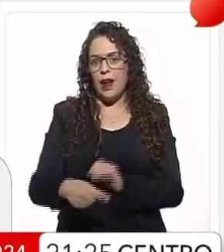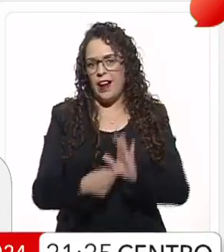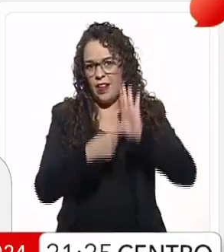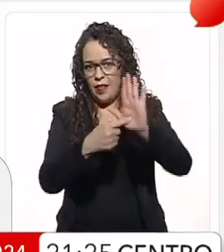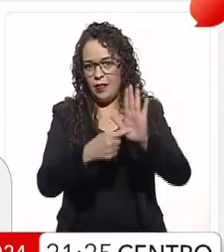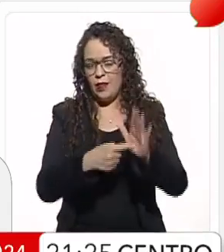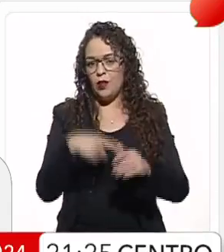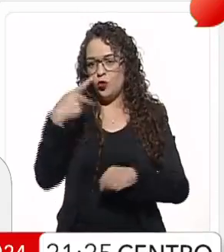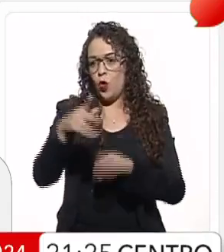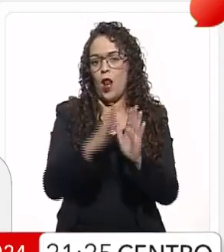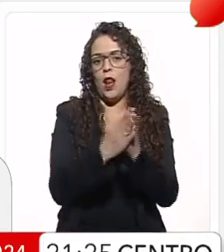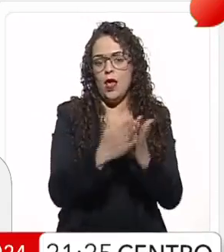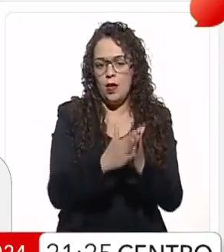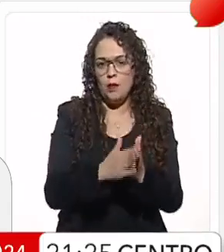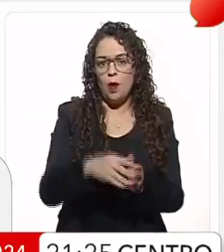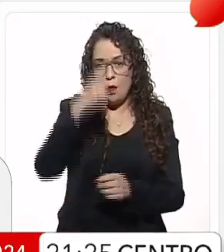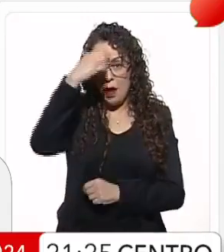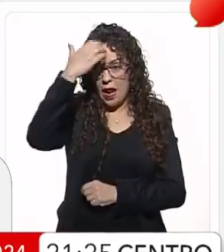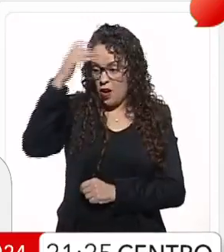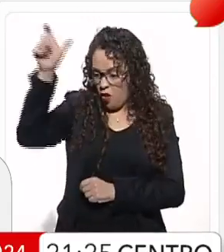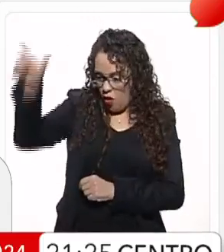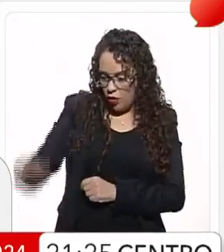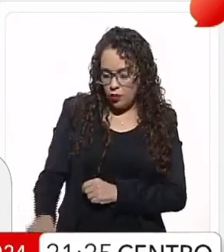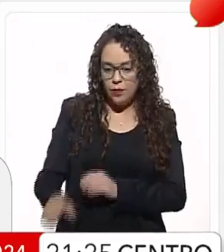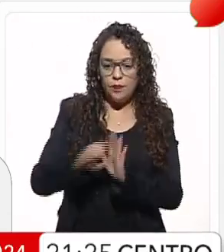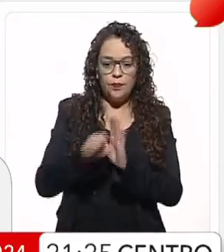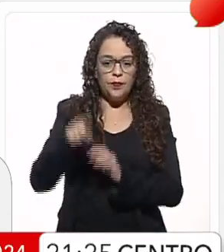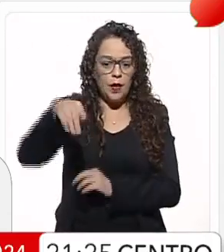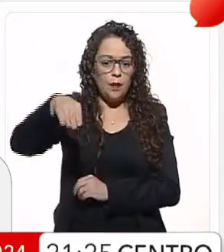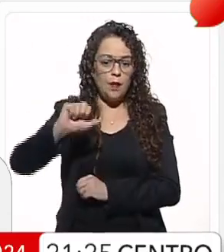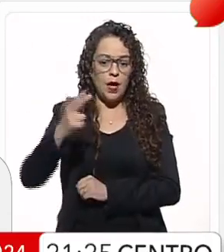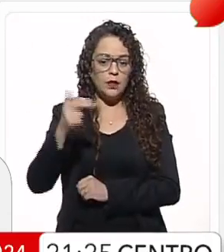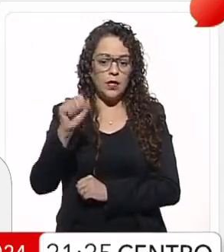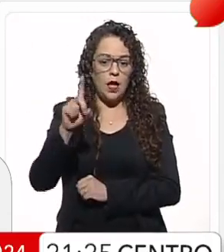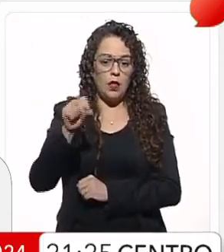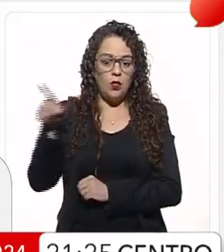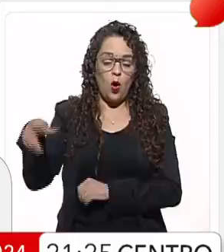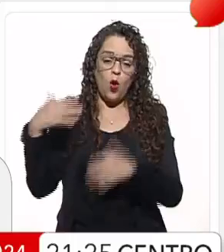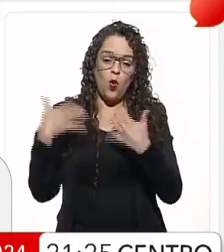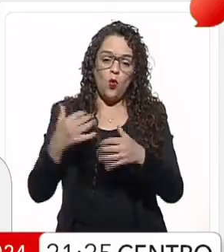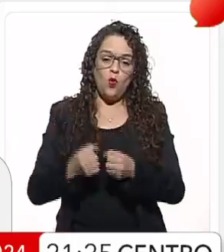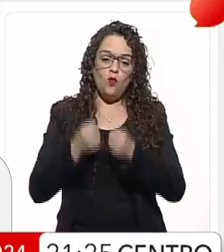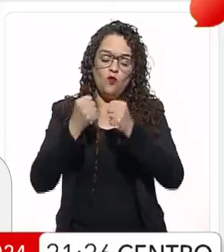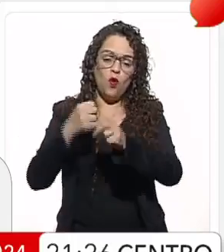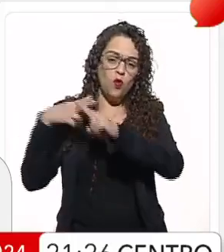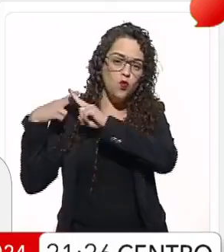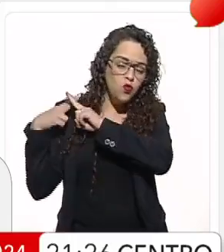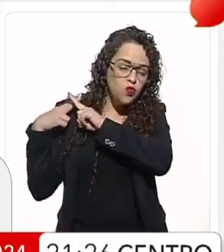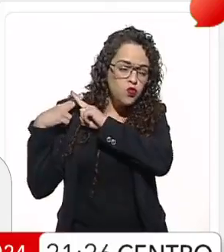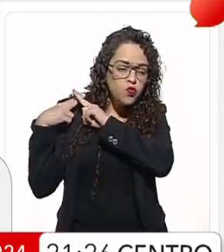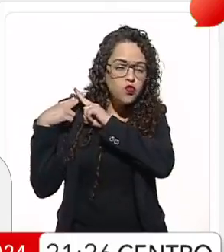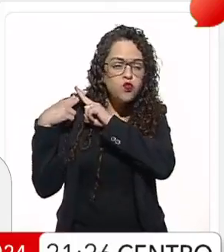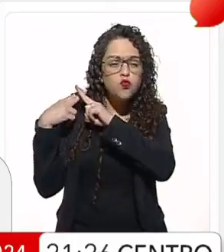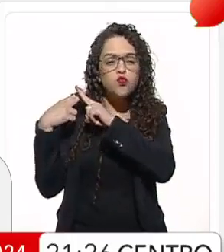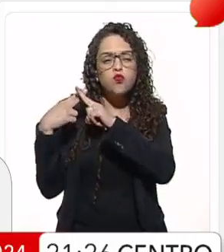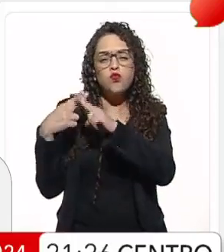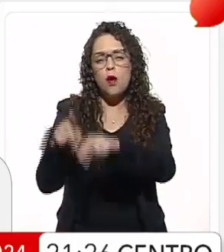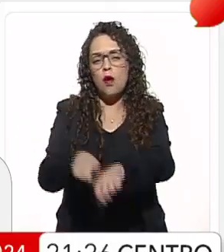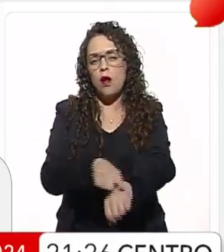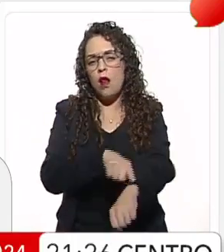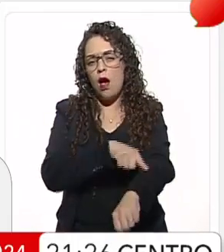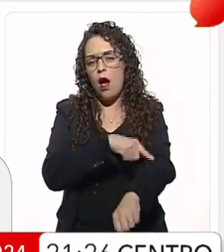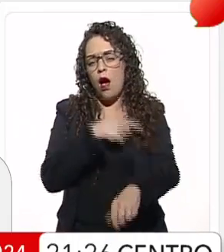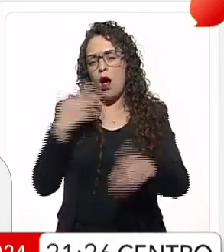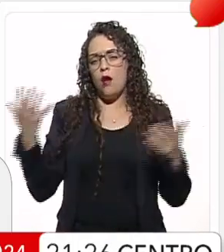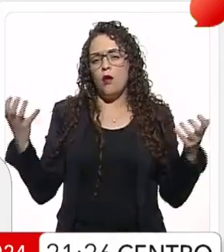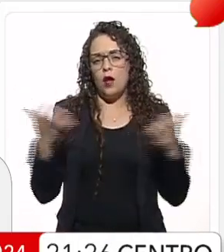promocionarle. En el caso de María Corina Machado es así, tiene una trayectoria muy, muy larga. Ya en el